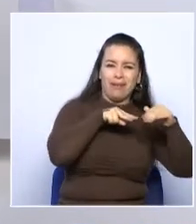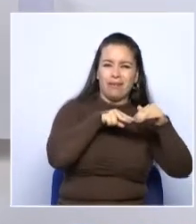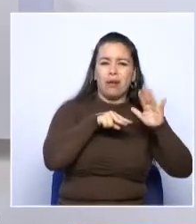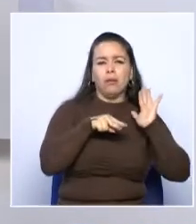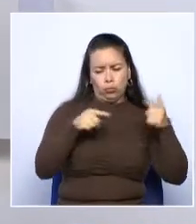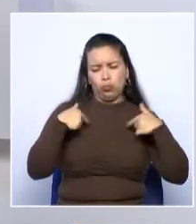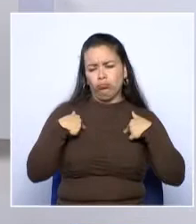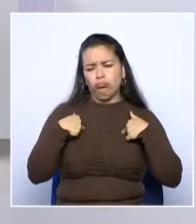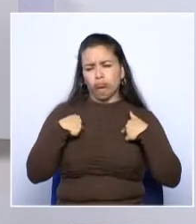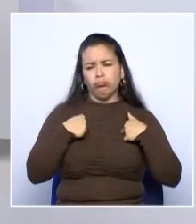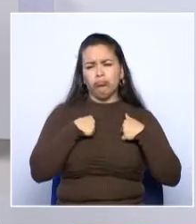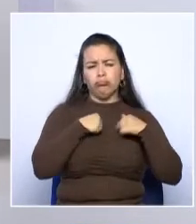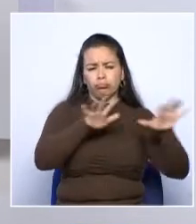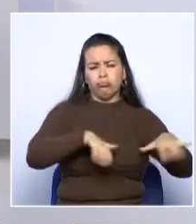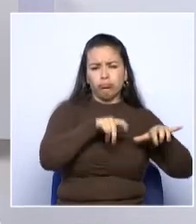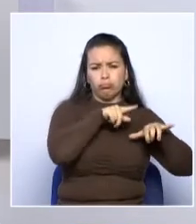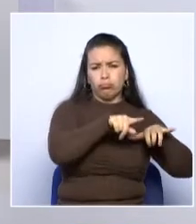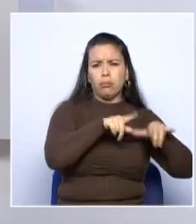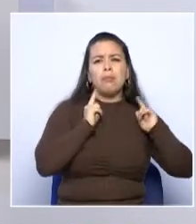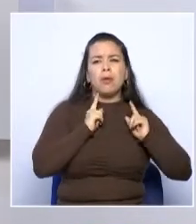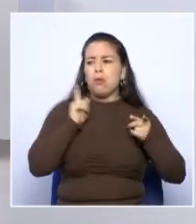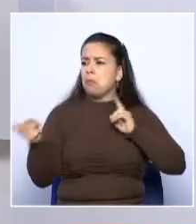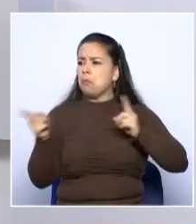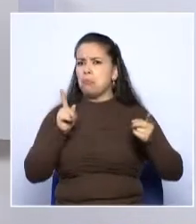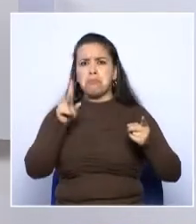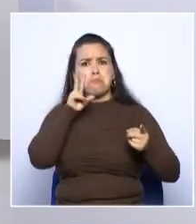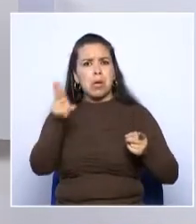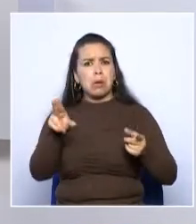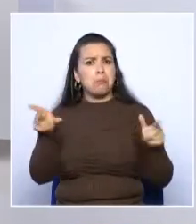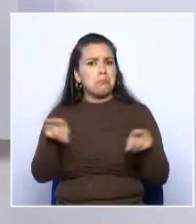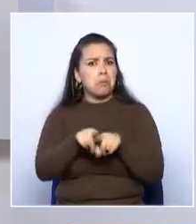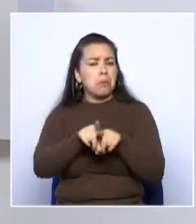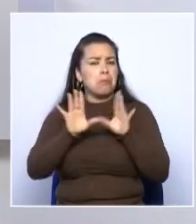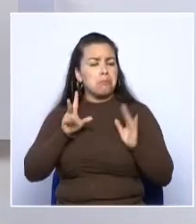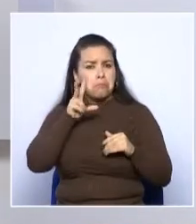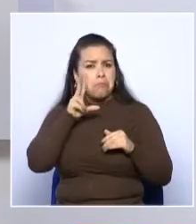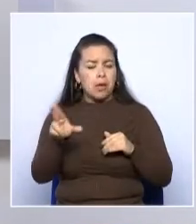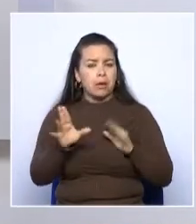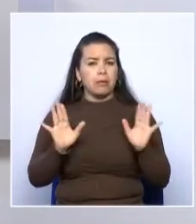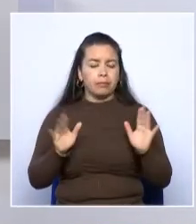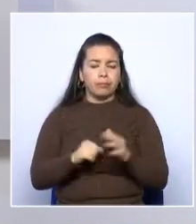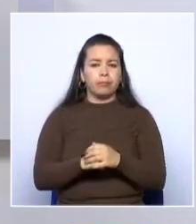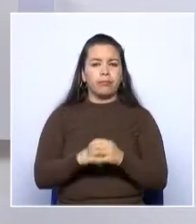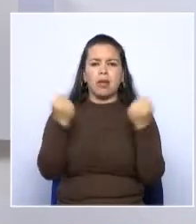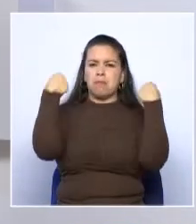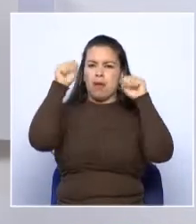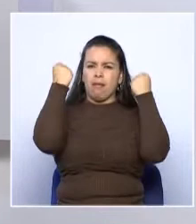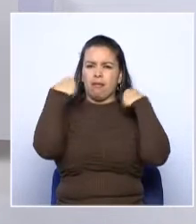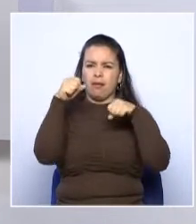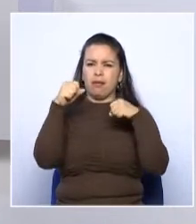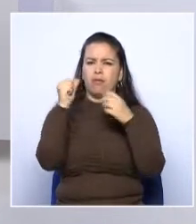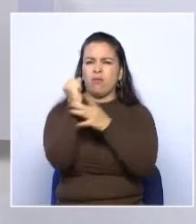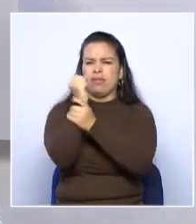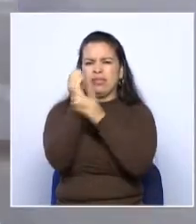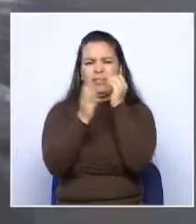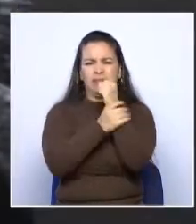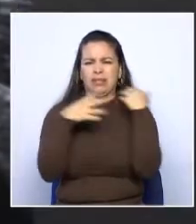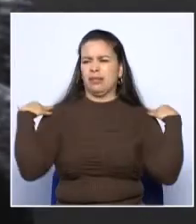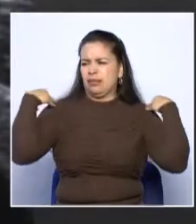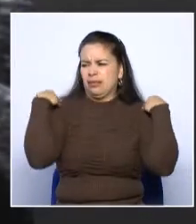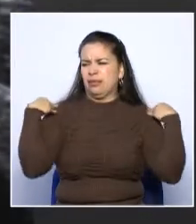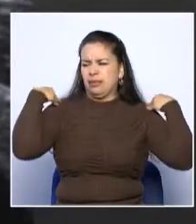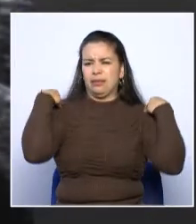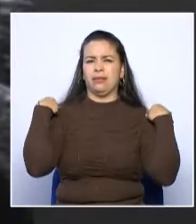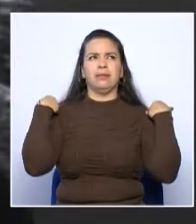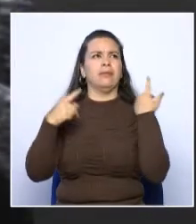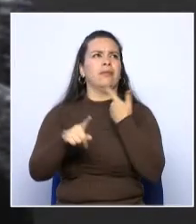manejo, y se han visto que los resultados son muy semejantes en cuanto a las lesiones en hombro, manguito rotador, que es tan común ese dolor